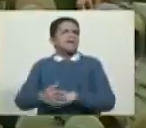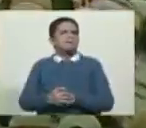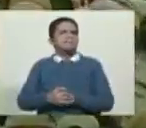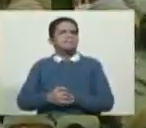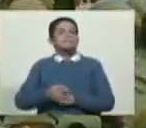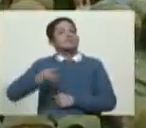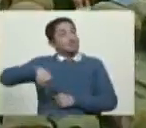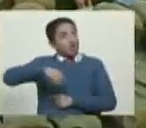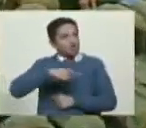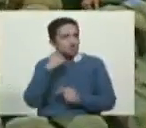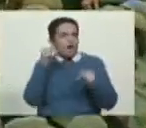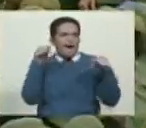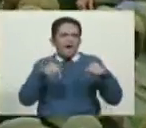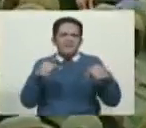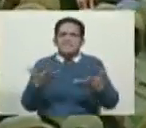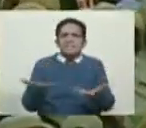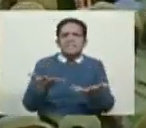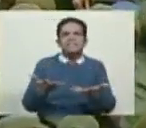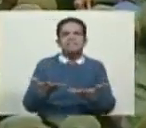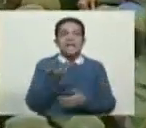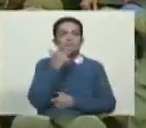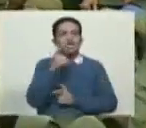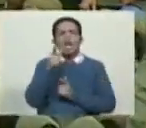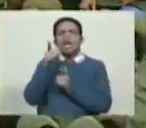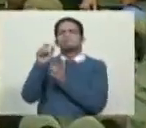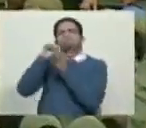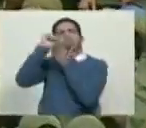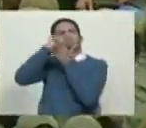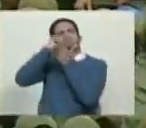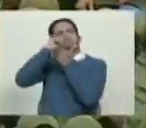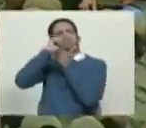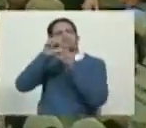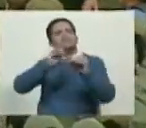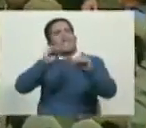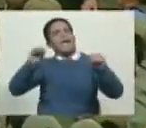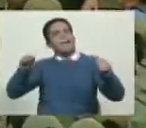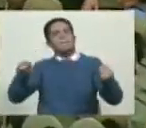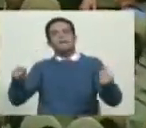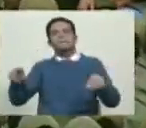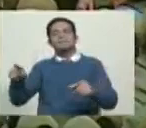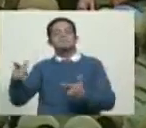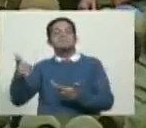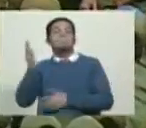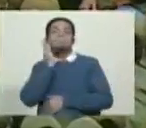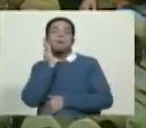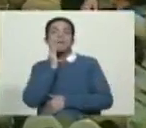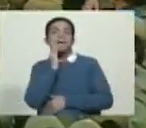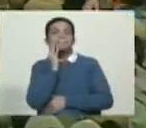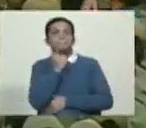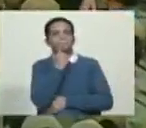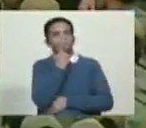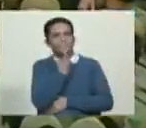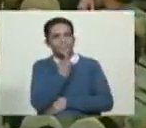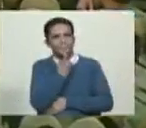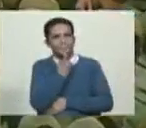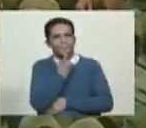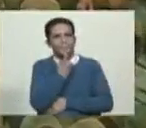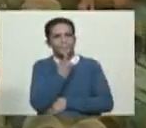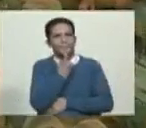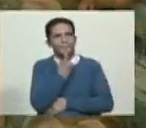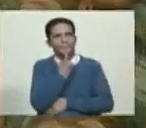estamos nosotros aquí. Cuando el clarín de la patria llama, hasta el llanto de la madre calla.